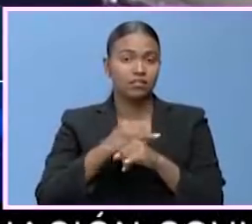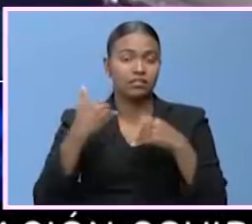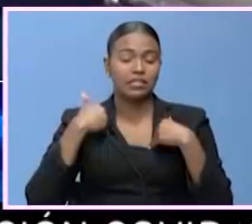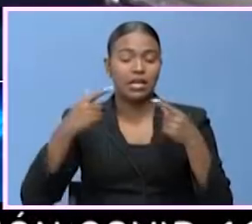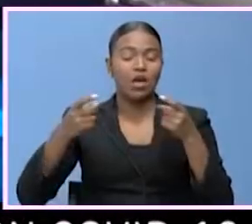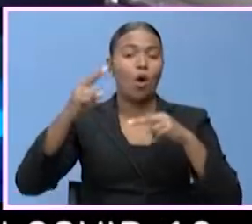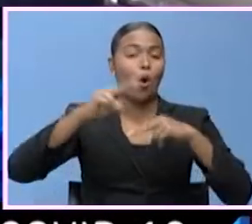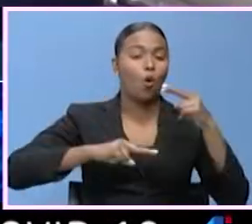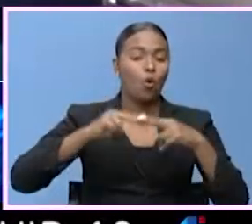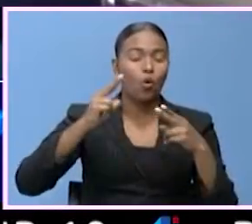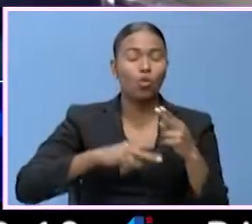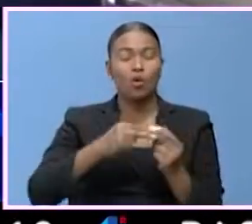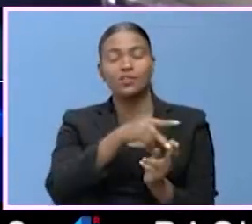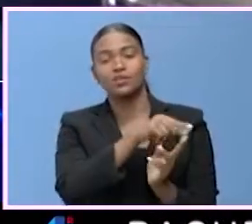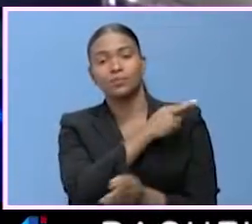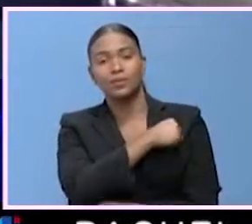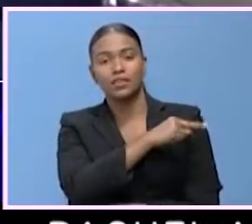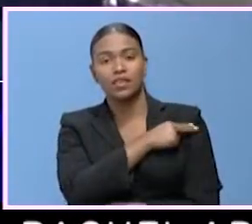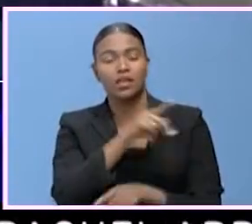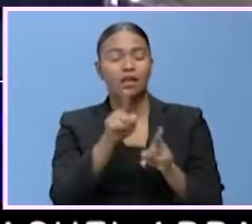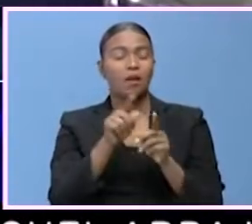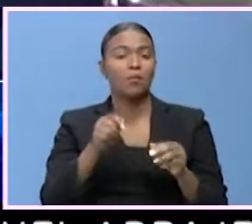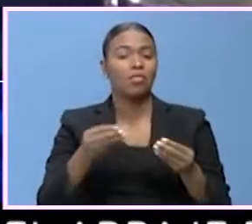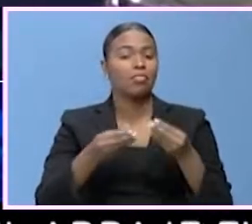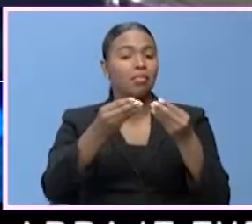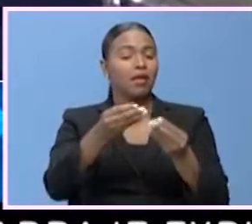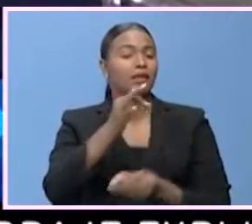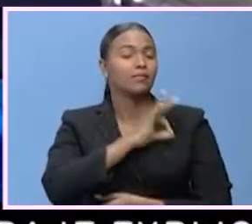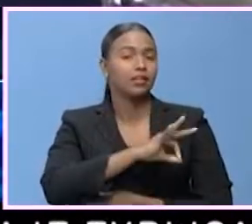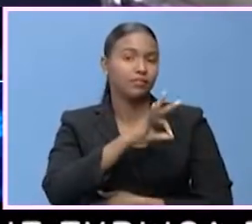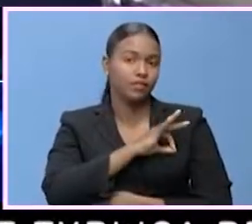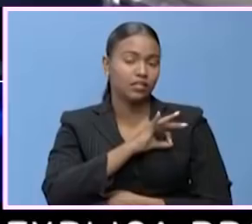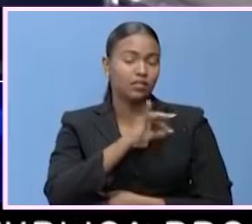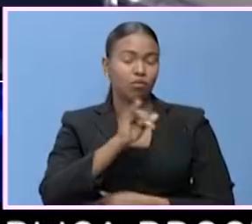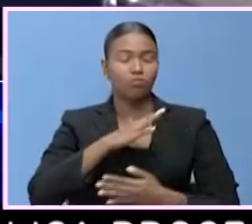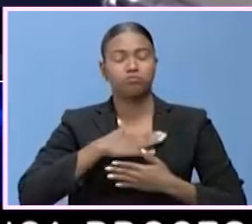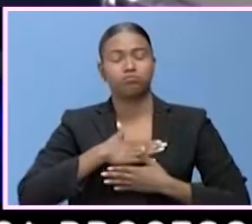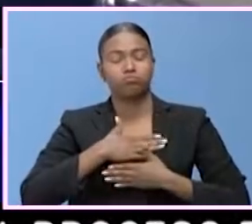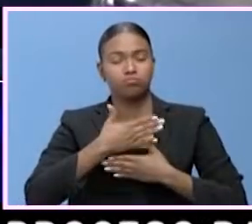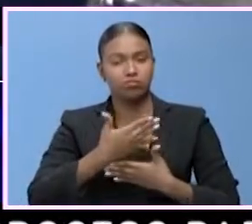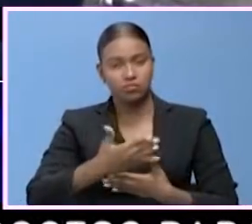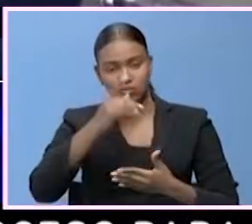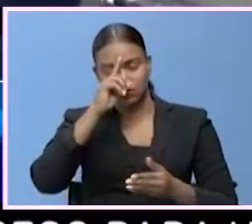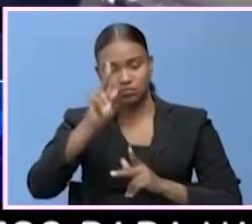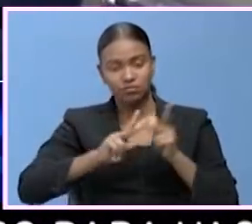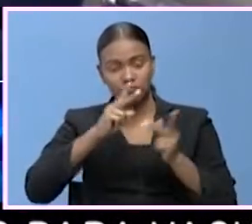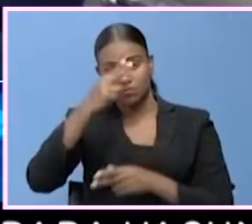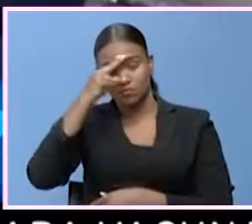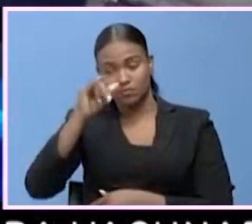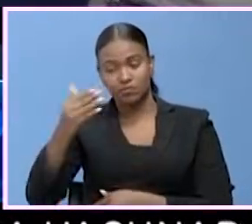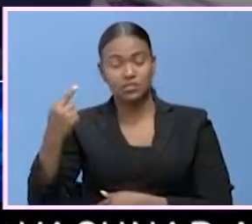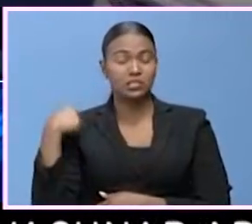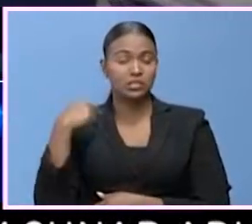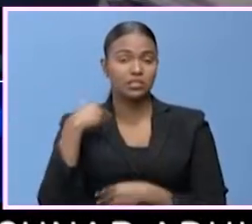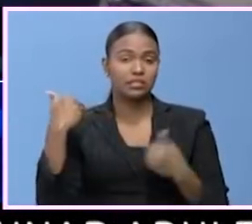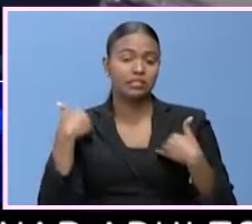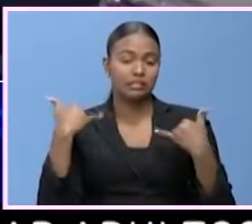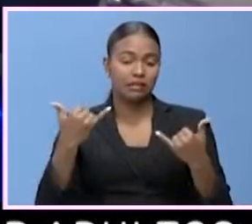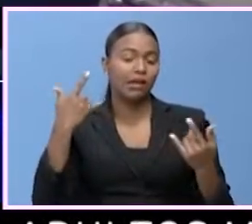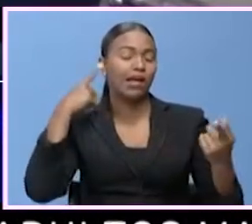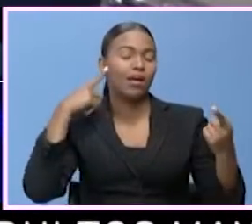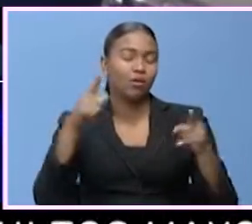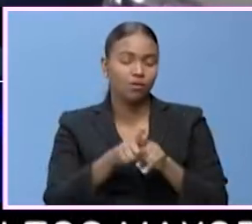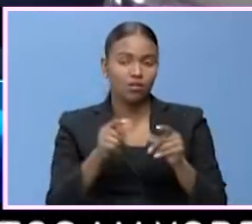construyan hospitales y se le dé algún tipo de beneficio y solidaridad al pueblo haitiano, que nosotros estamos totalmente de